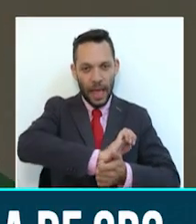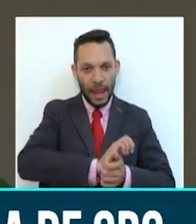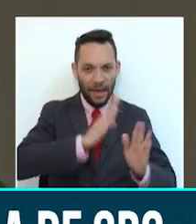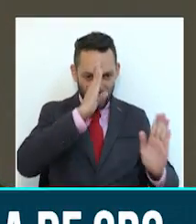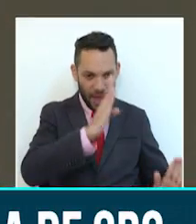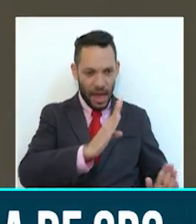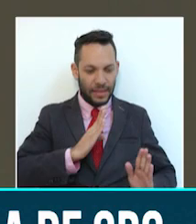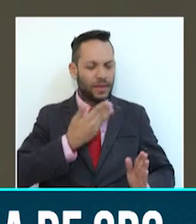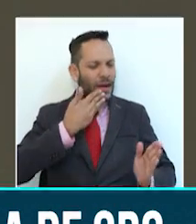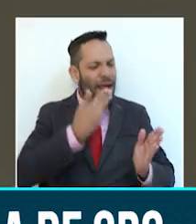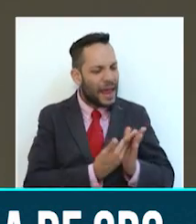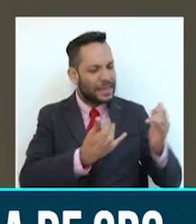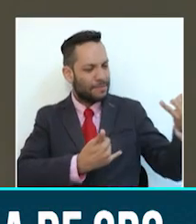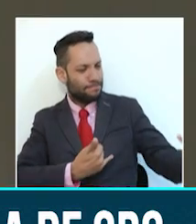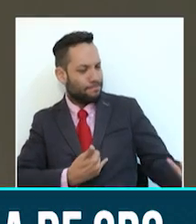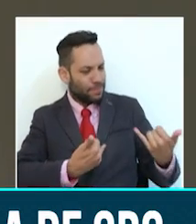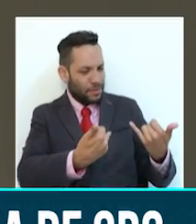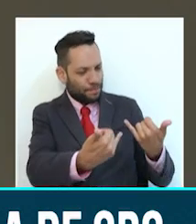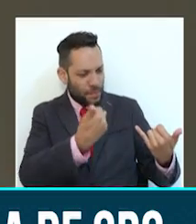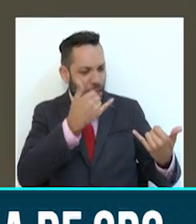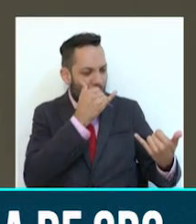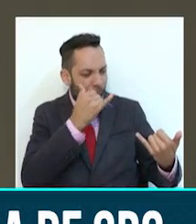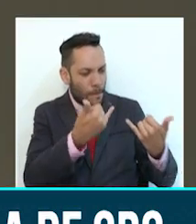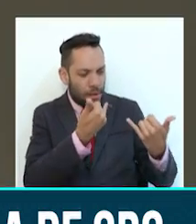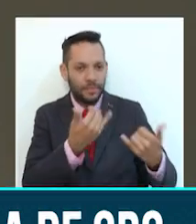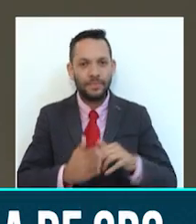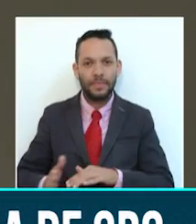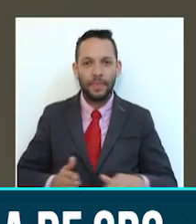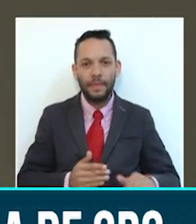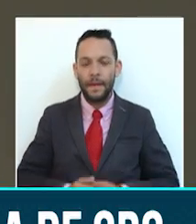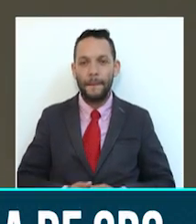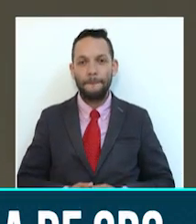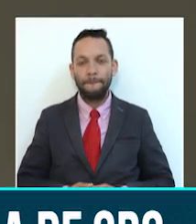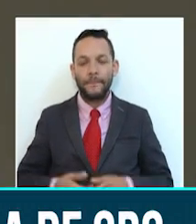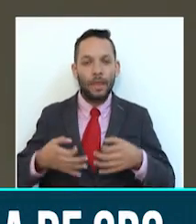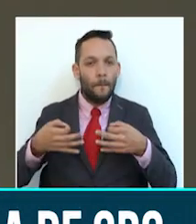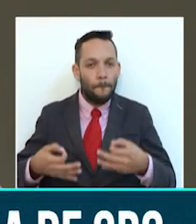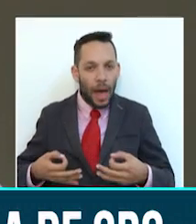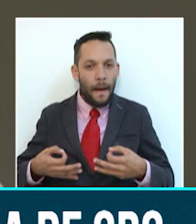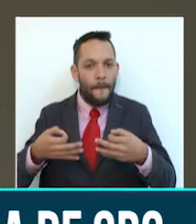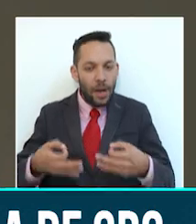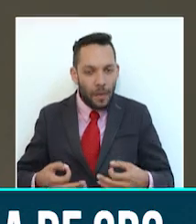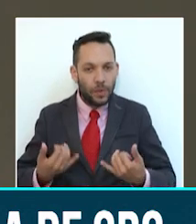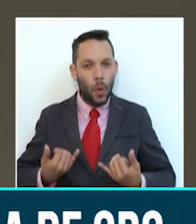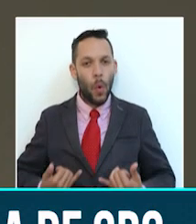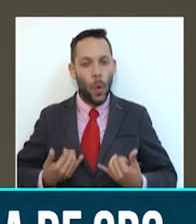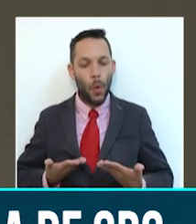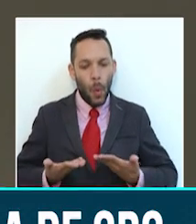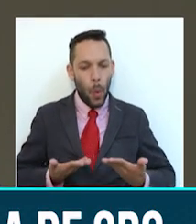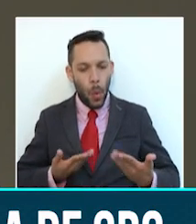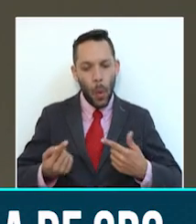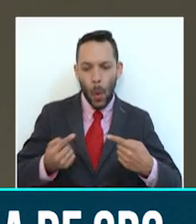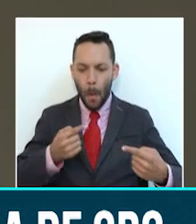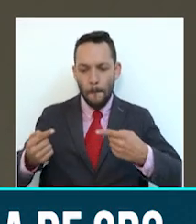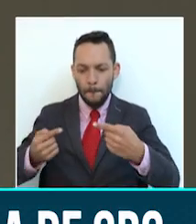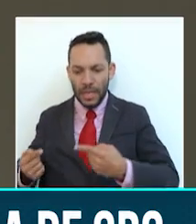nosotros. Bueno, se luchó, se esperó, es mucho tiempo. Lo de hoy, digamos que fue una bola de competencia, pero esto viene de